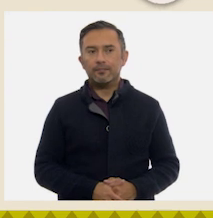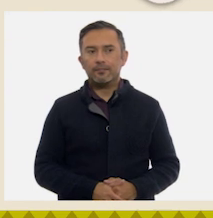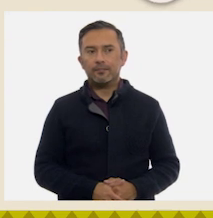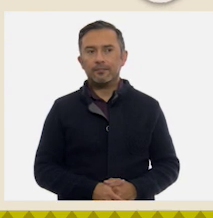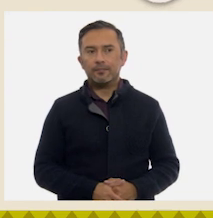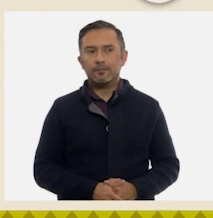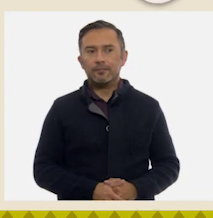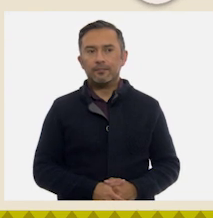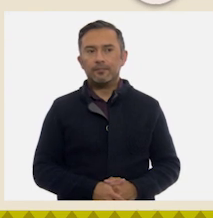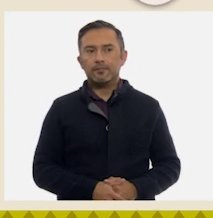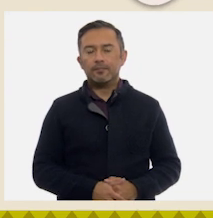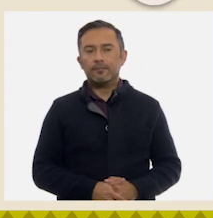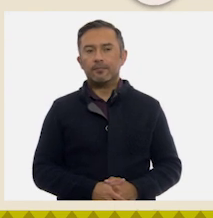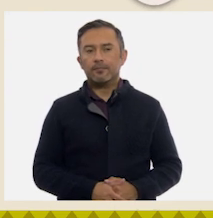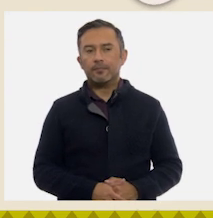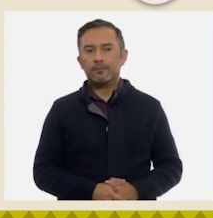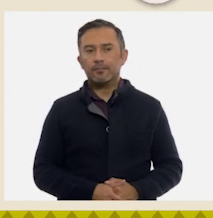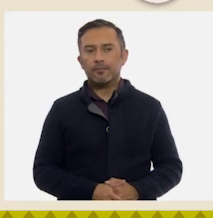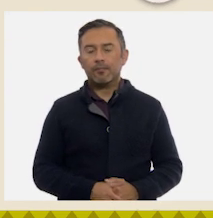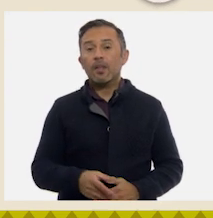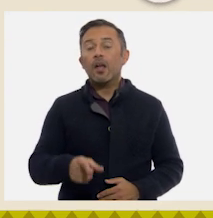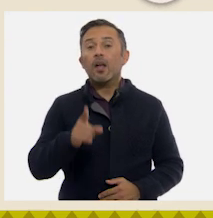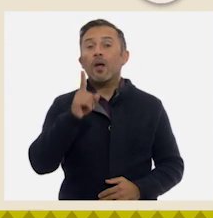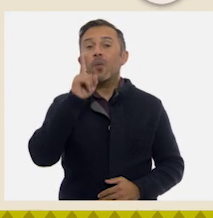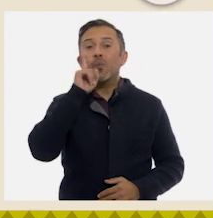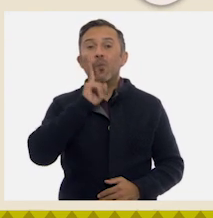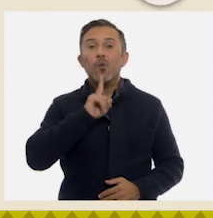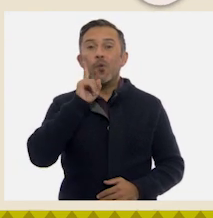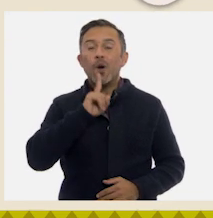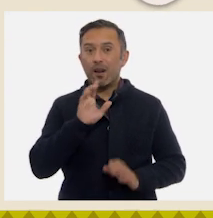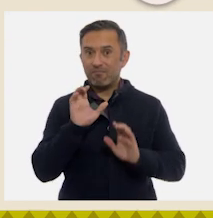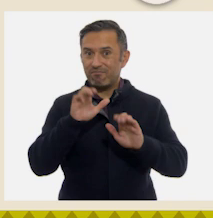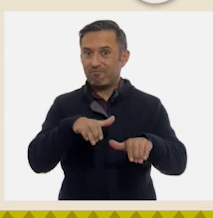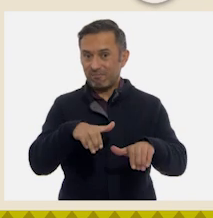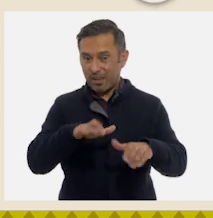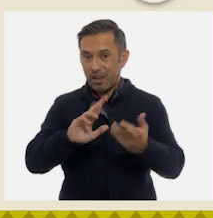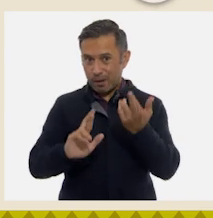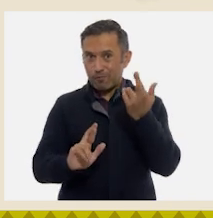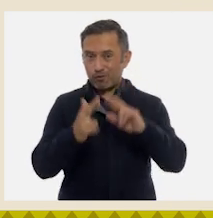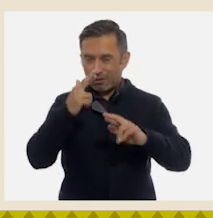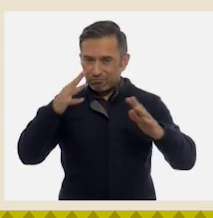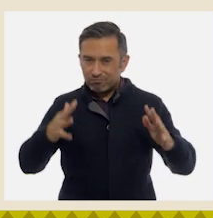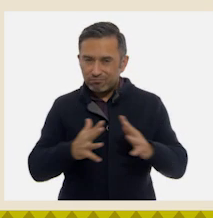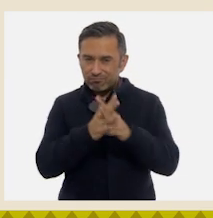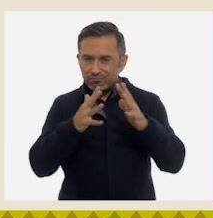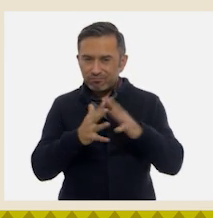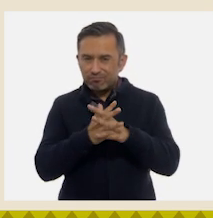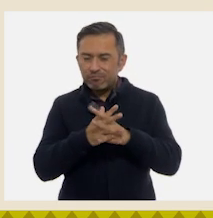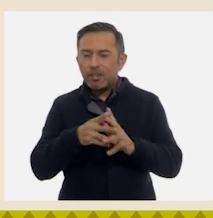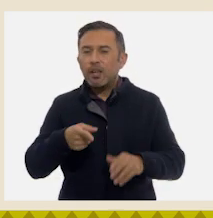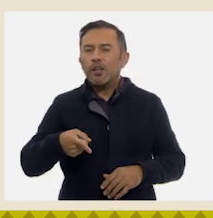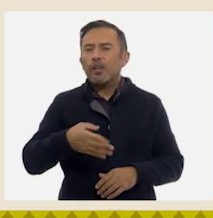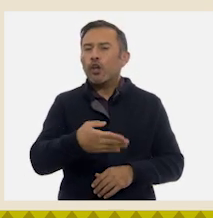¿Cuál es el nombre que se le dio a las mujeres anónimas que lucharon en la Revolución?